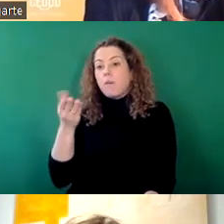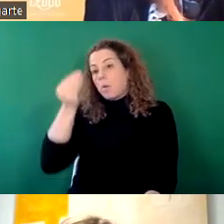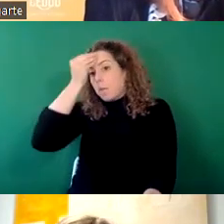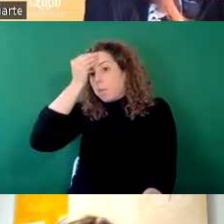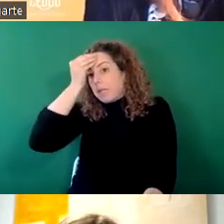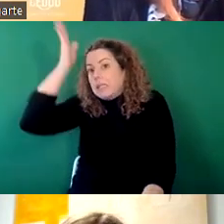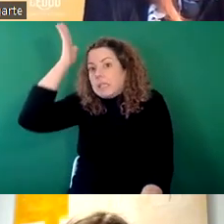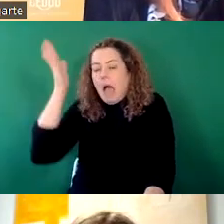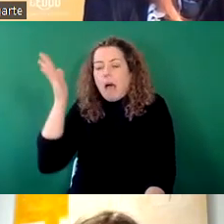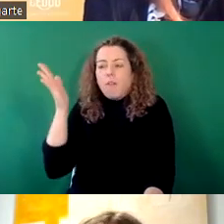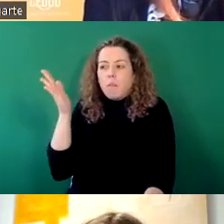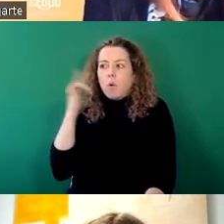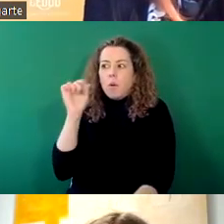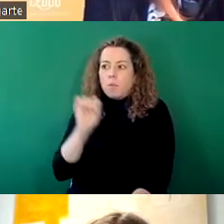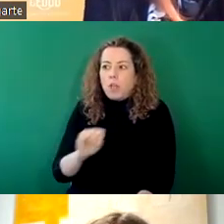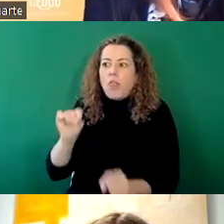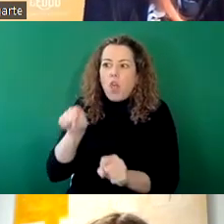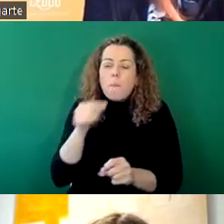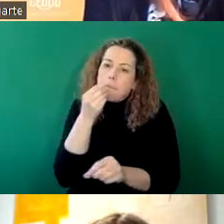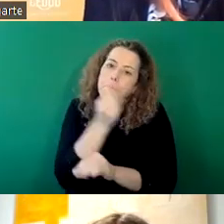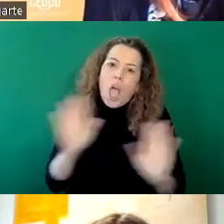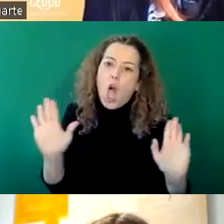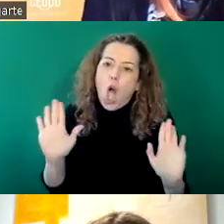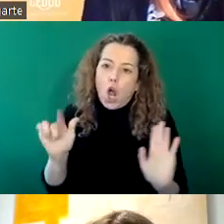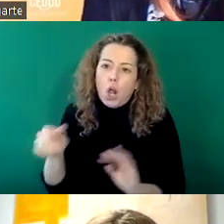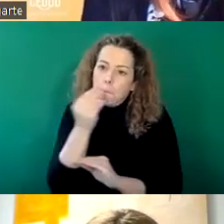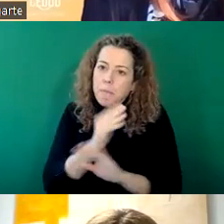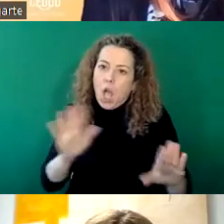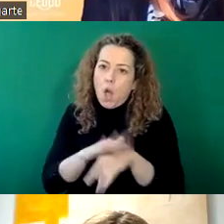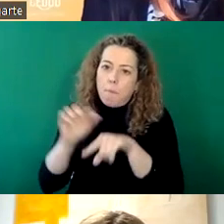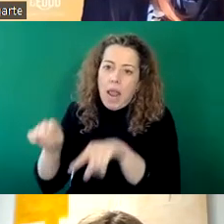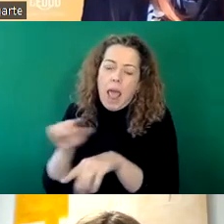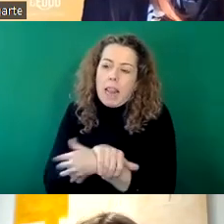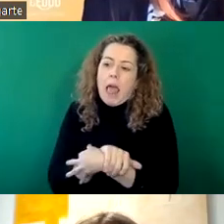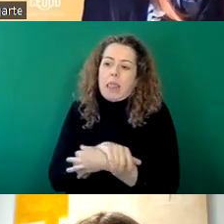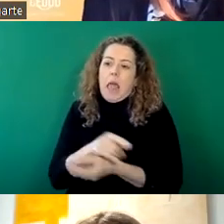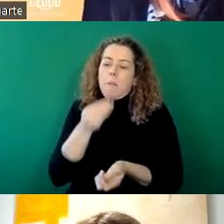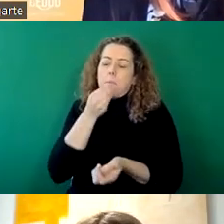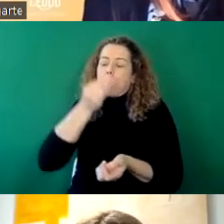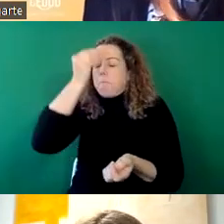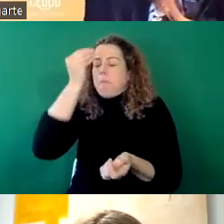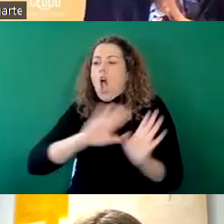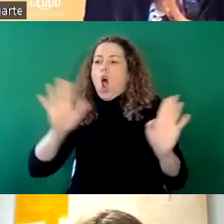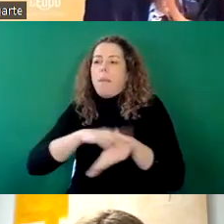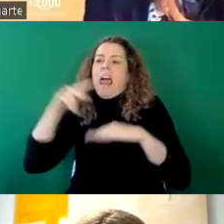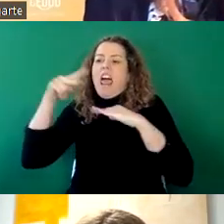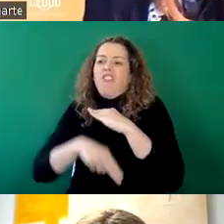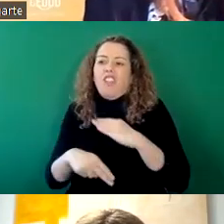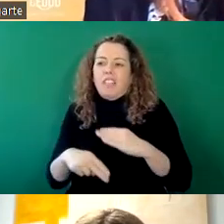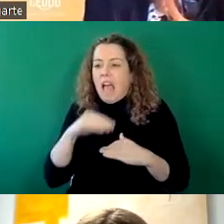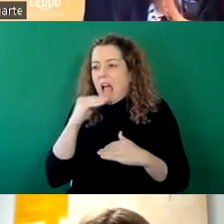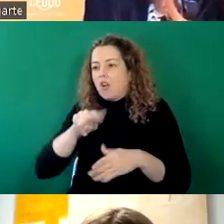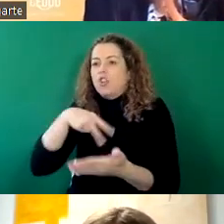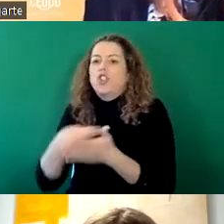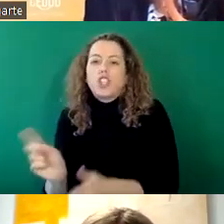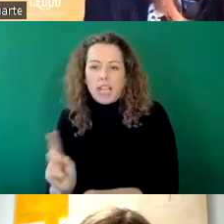¿no? Sobreproteccionista, creíamos que era lo mejor que podíamos hacer para evitar que nuestro mayor se